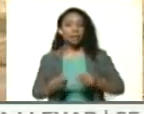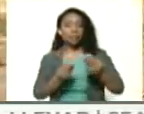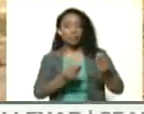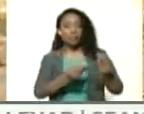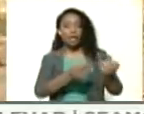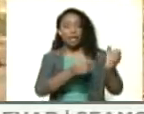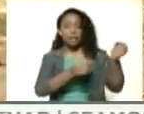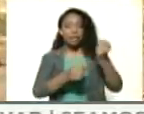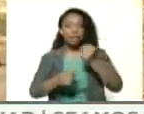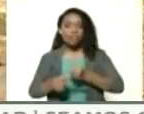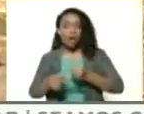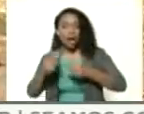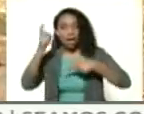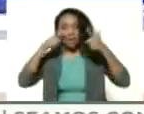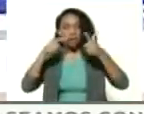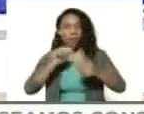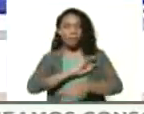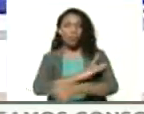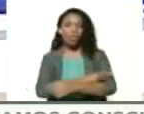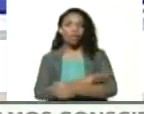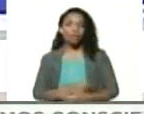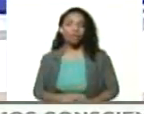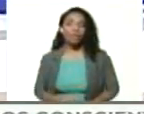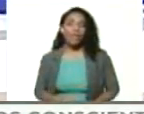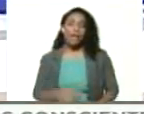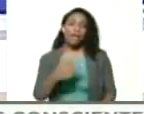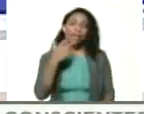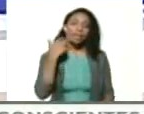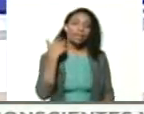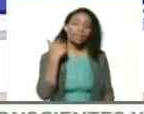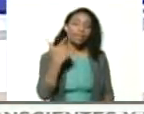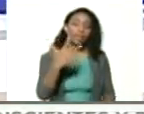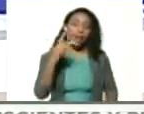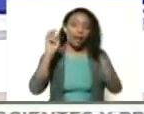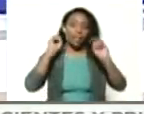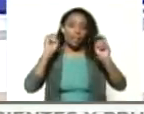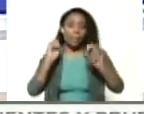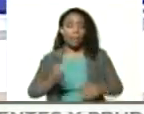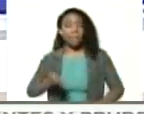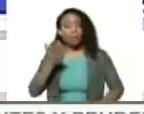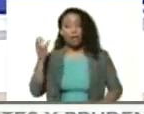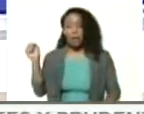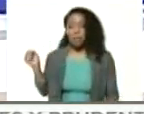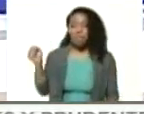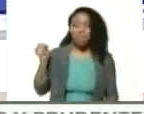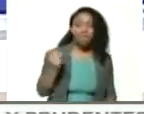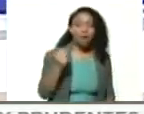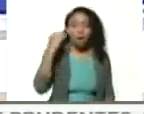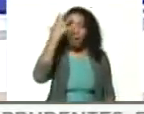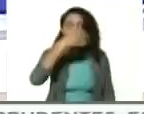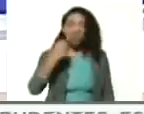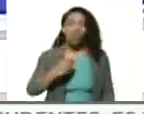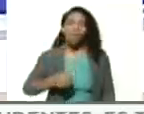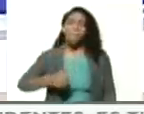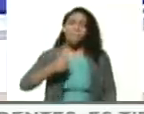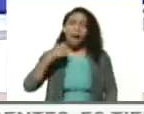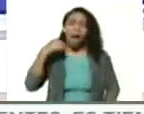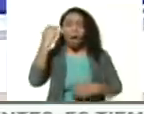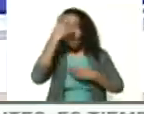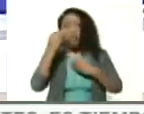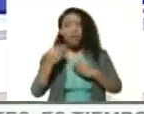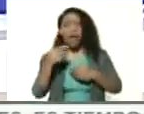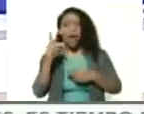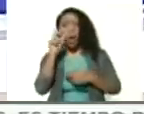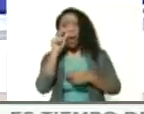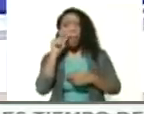comandante Chávez al poder. Estoy de acuerdo, fíjate, entonces son tres elementos que es importante traerlos aquí a la juventud más joven, a los muchachos